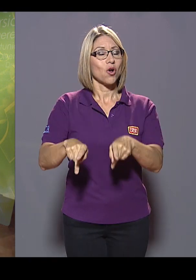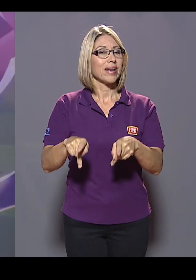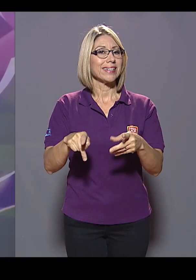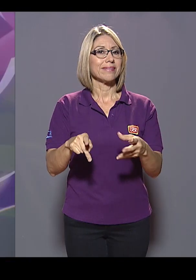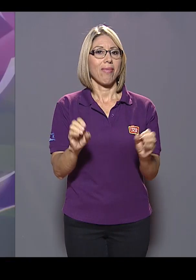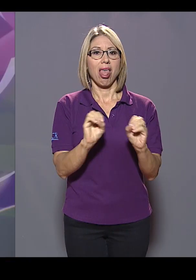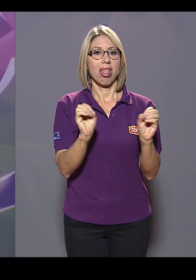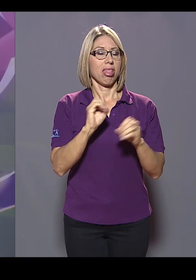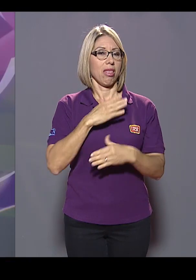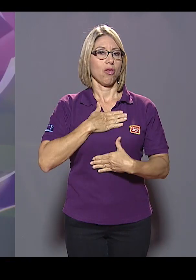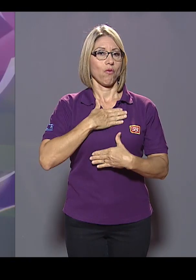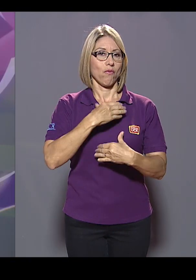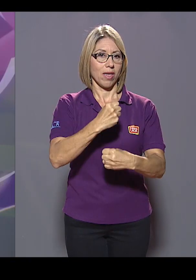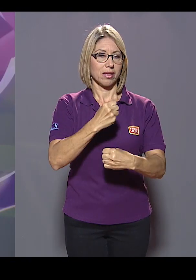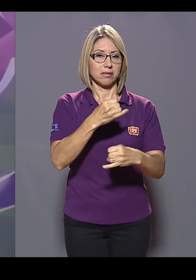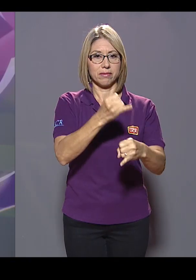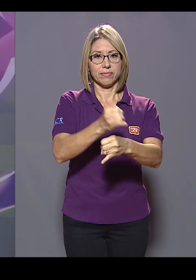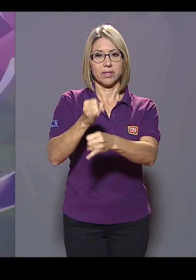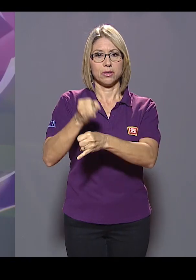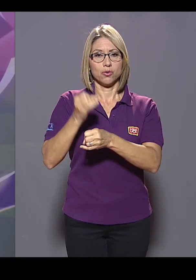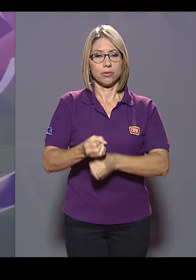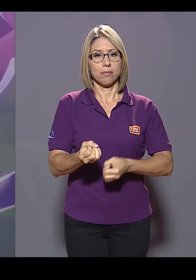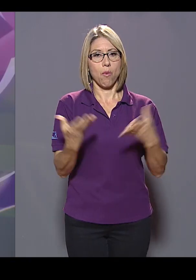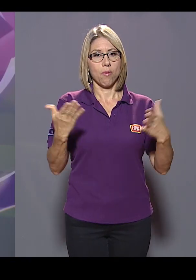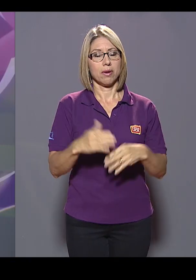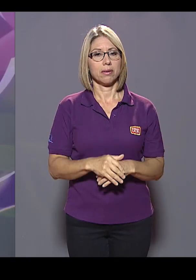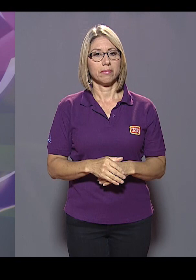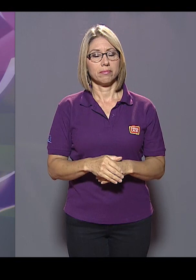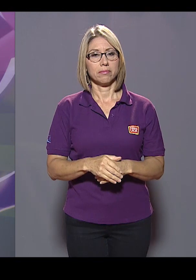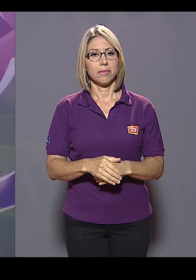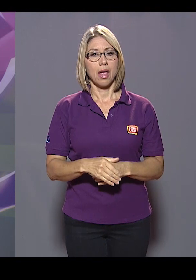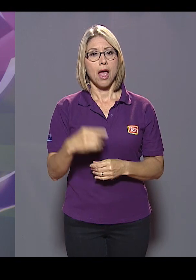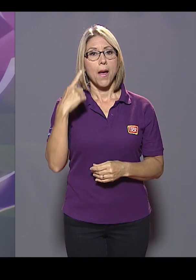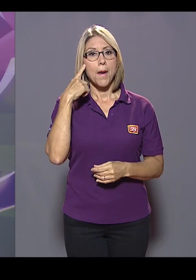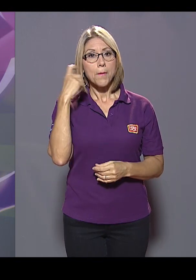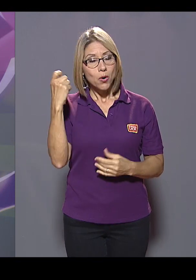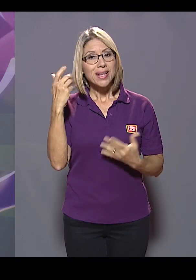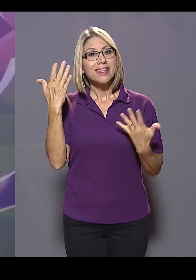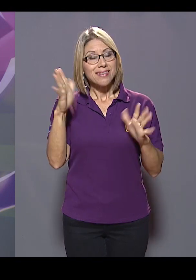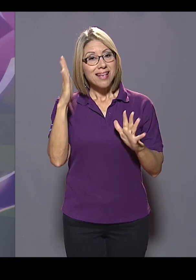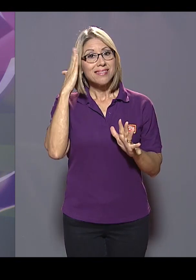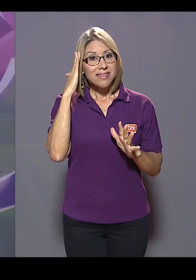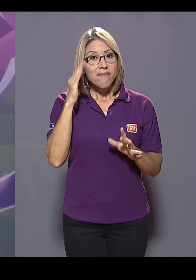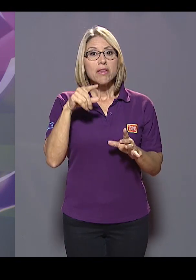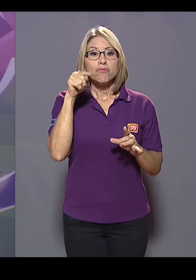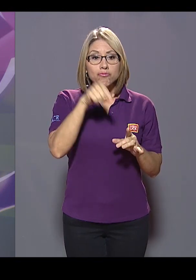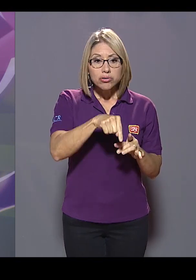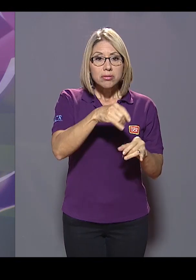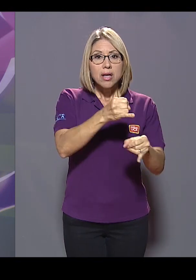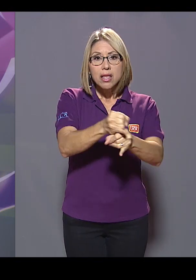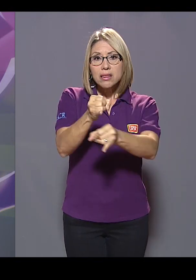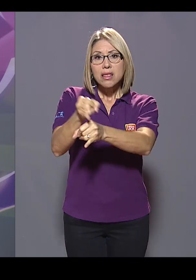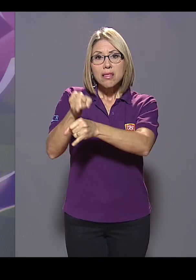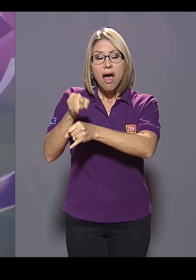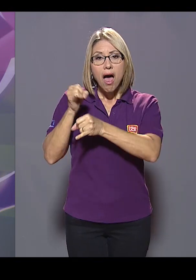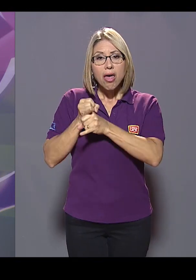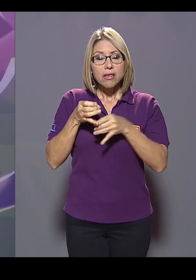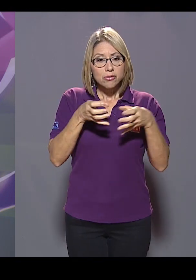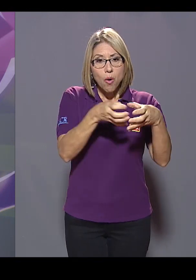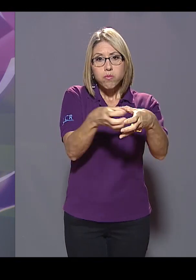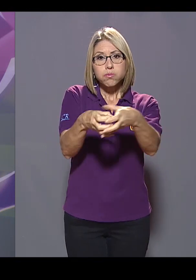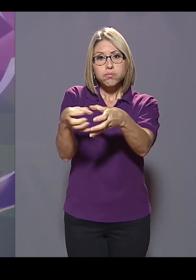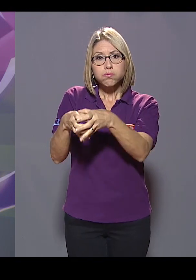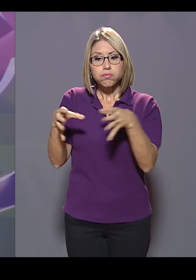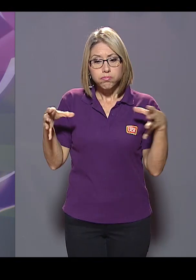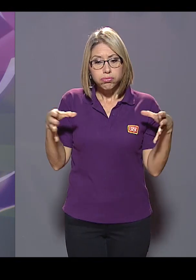pública, porque se entiende que ahí están ese conjunto de instituciones y de entidades que